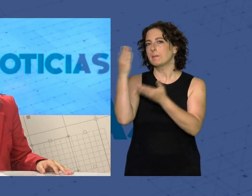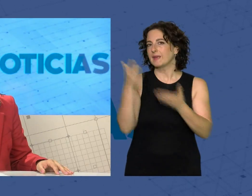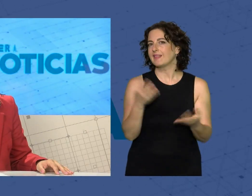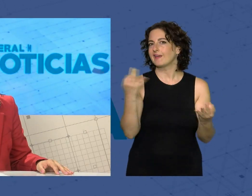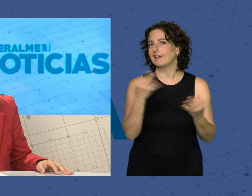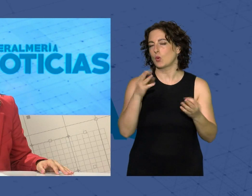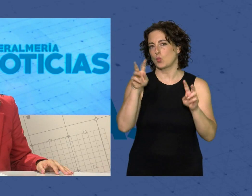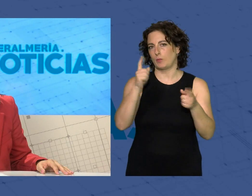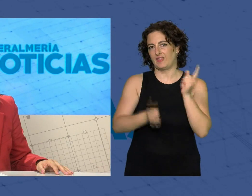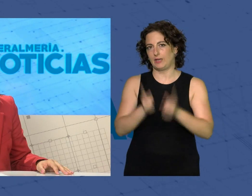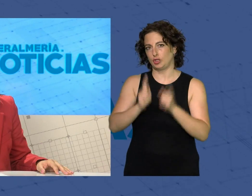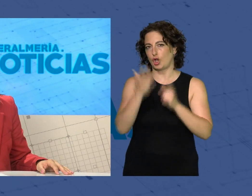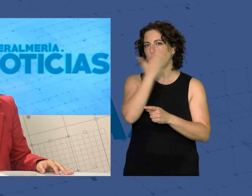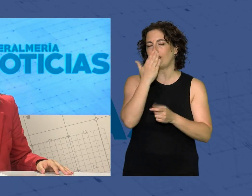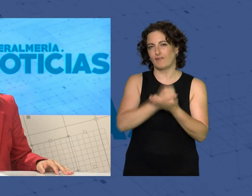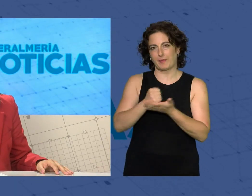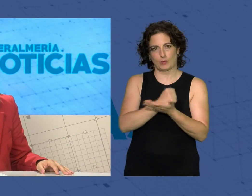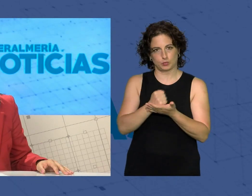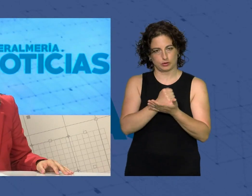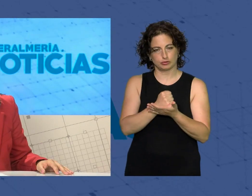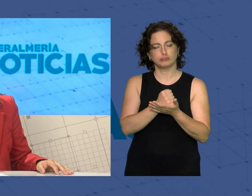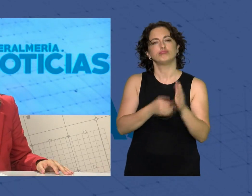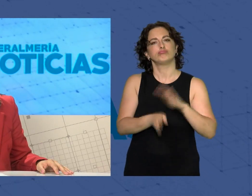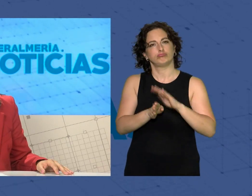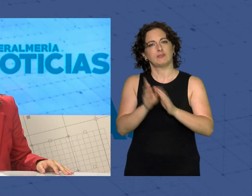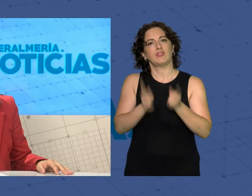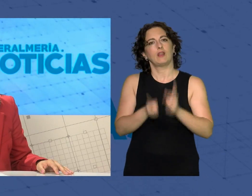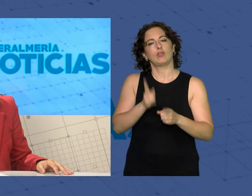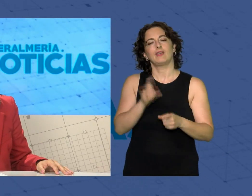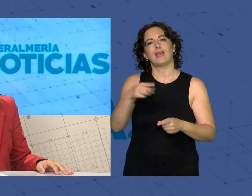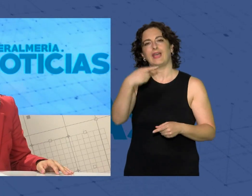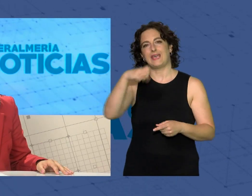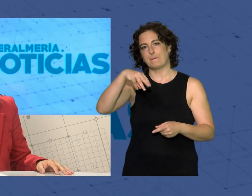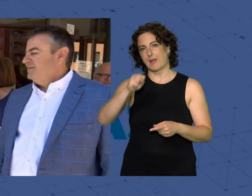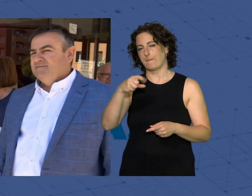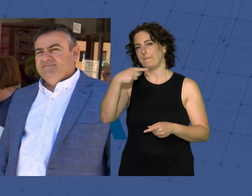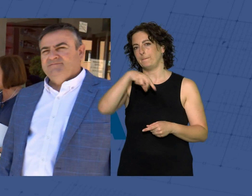nueva directiva del colegio de farmacéuticos que seguirá dirigido por Gema Martínez